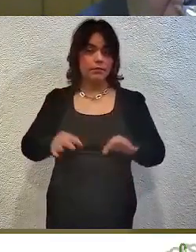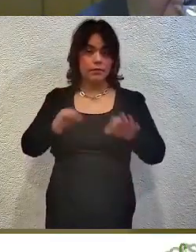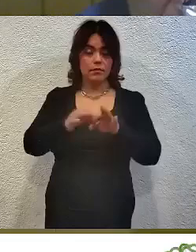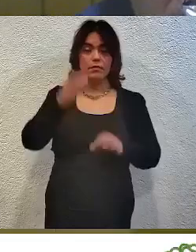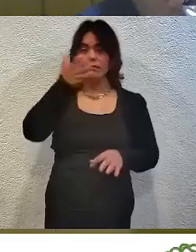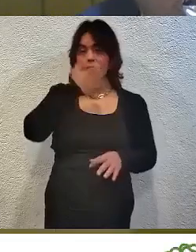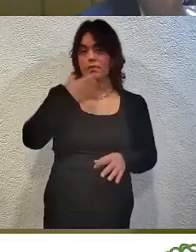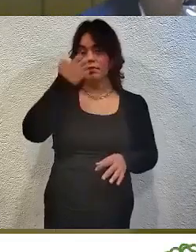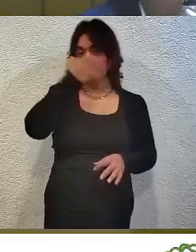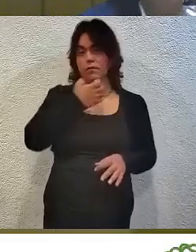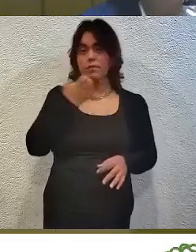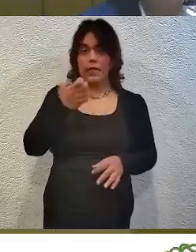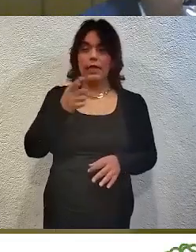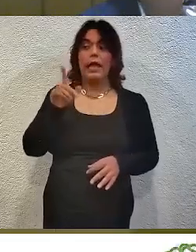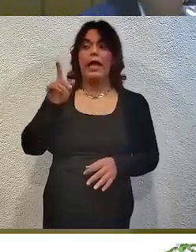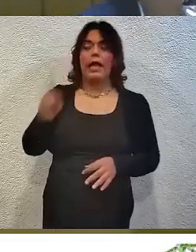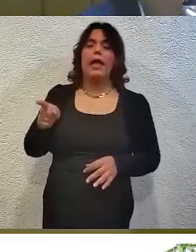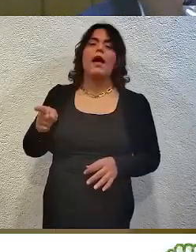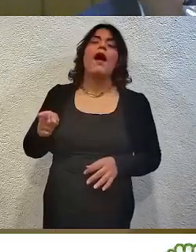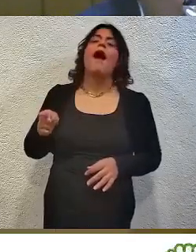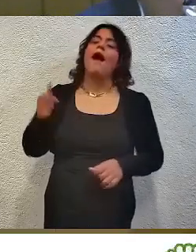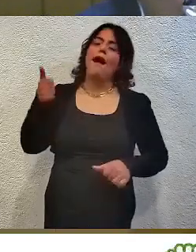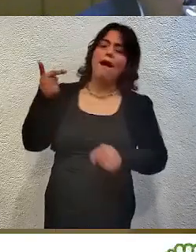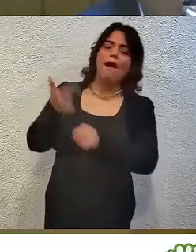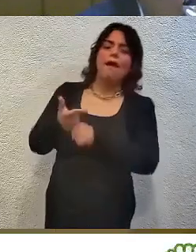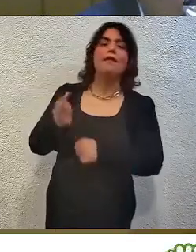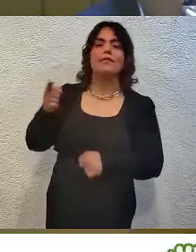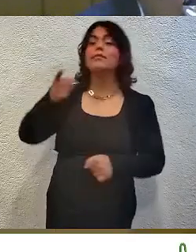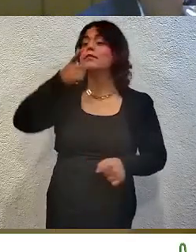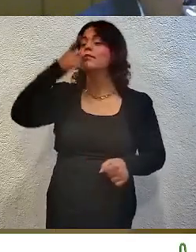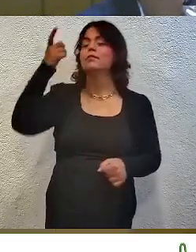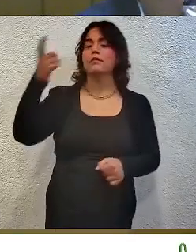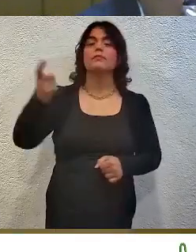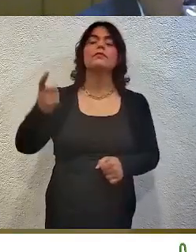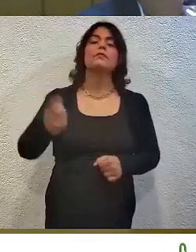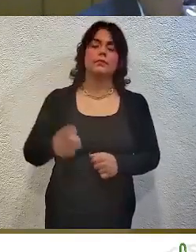permitieran reprocharles ciertas,